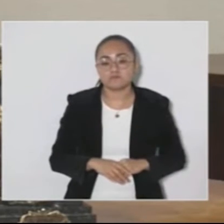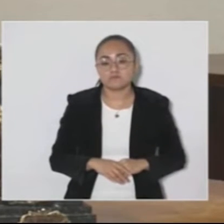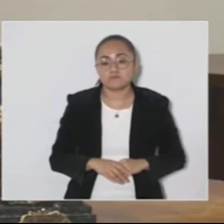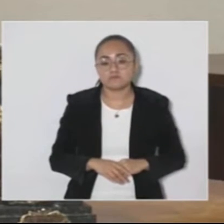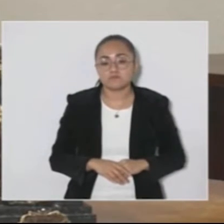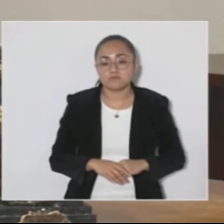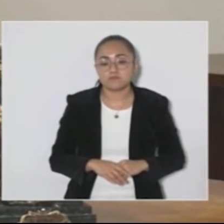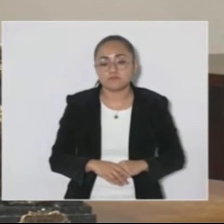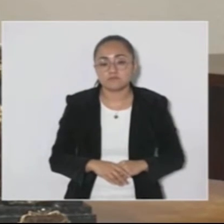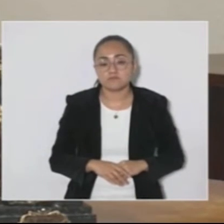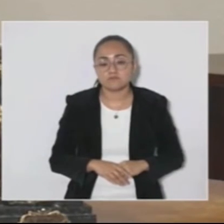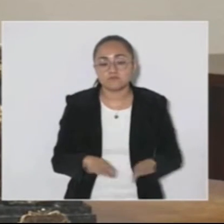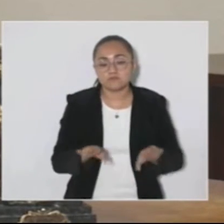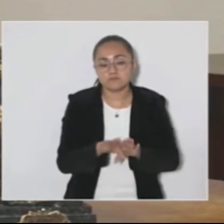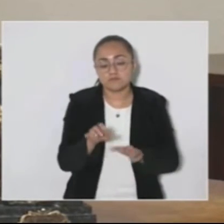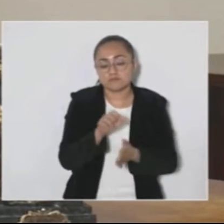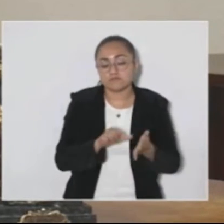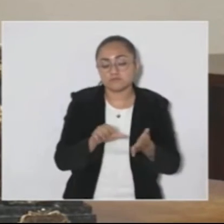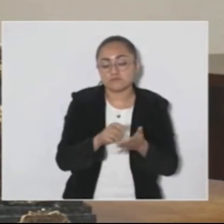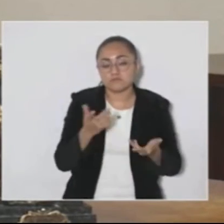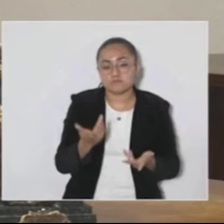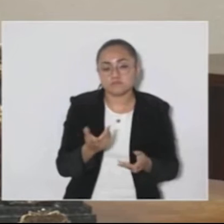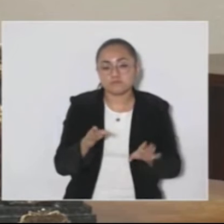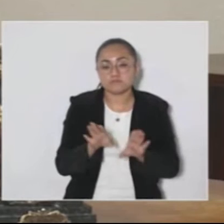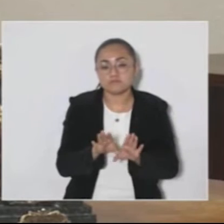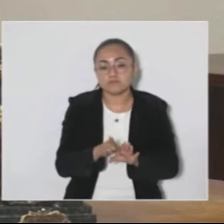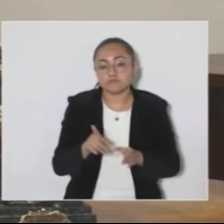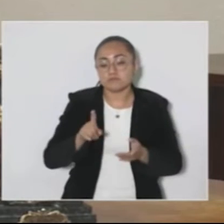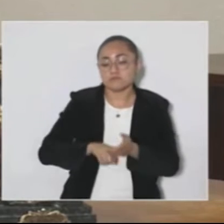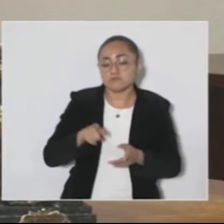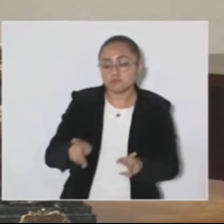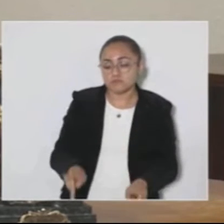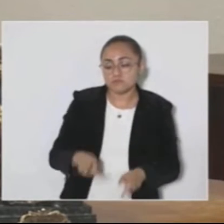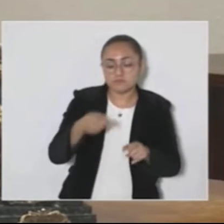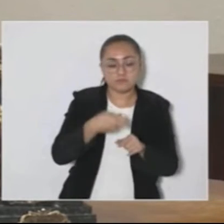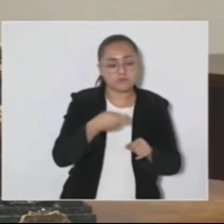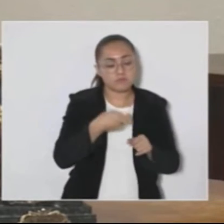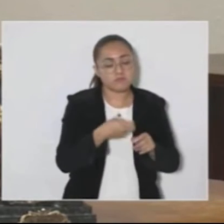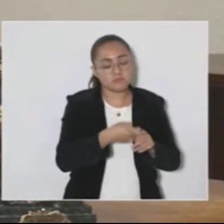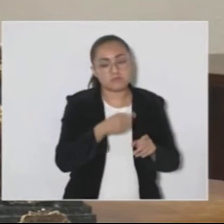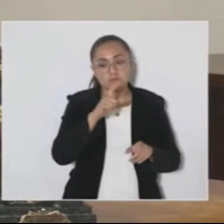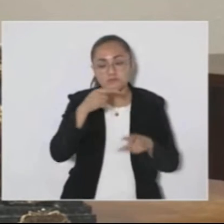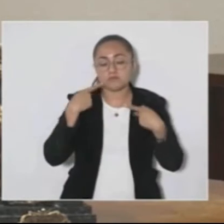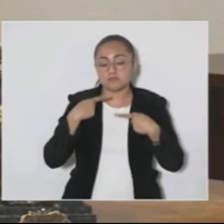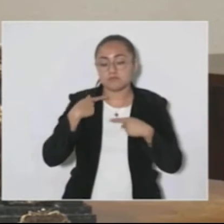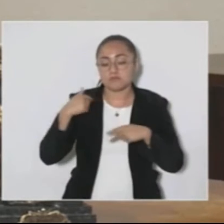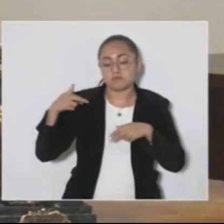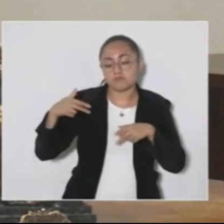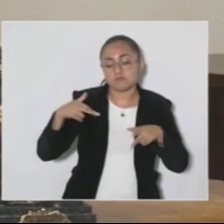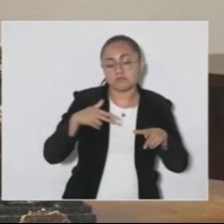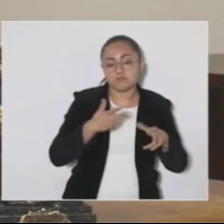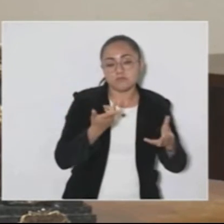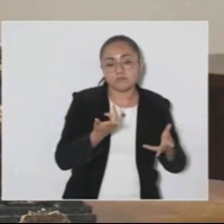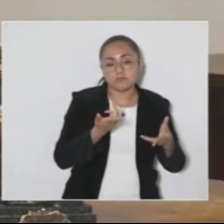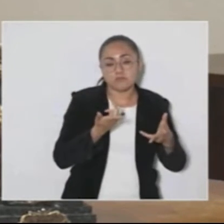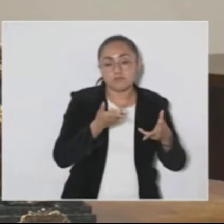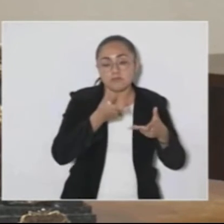centro un depósito de cerveza y fue atacado por